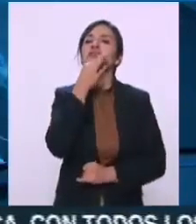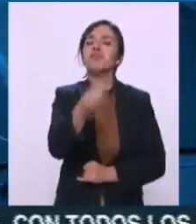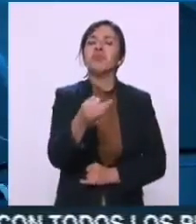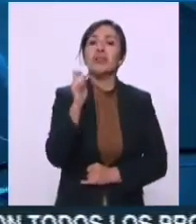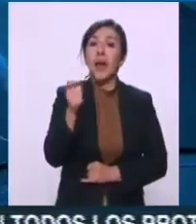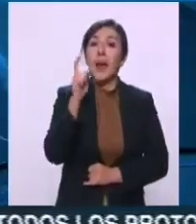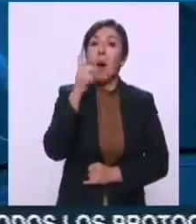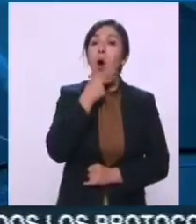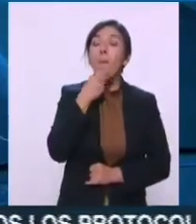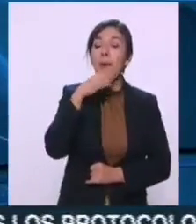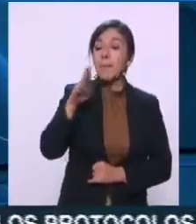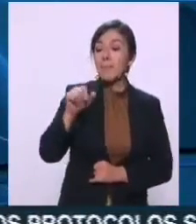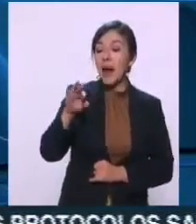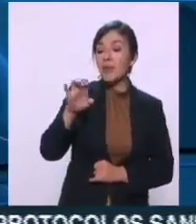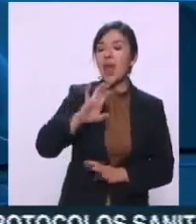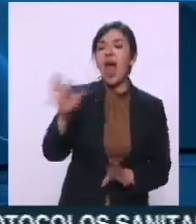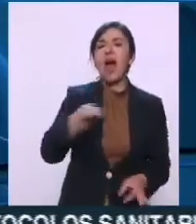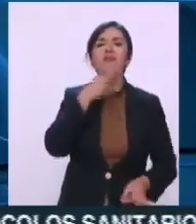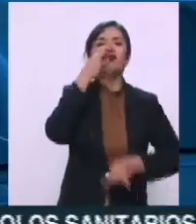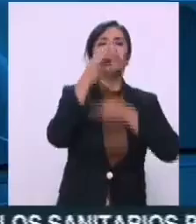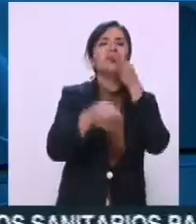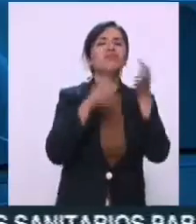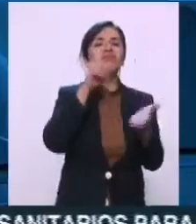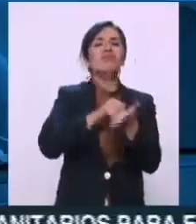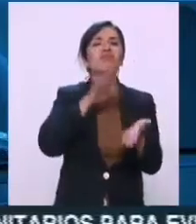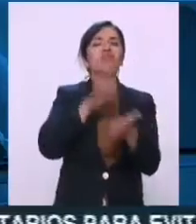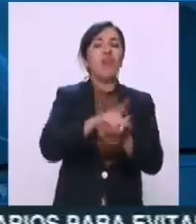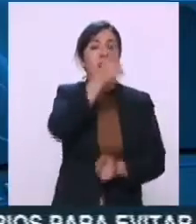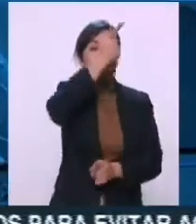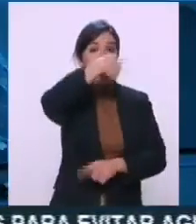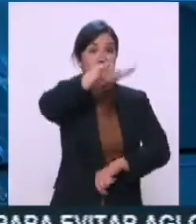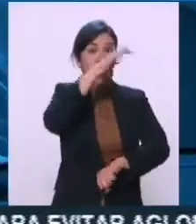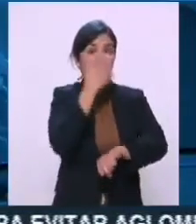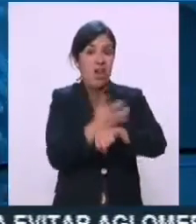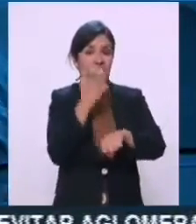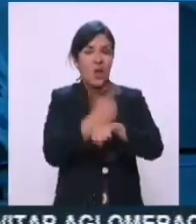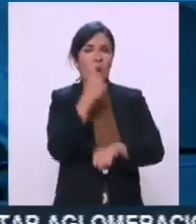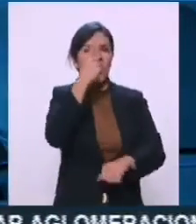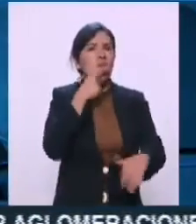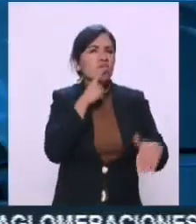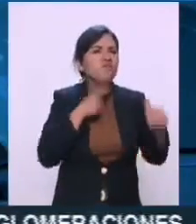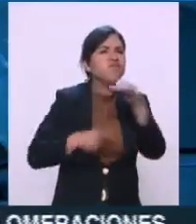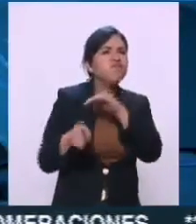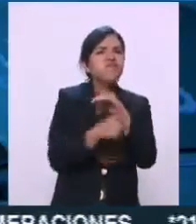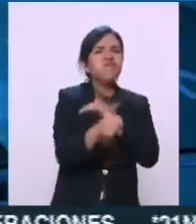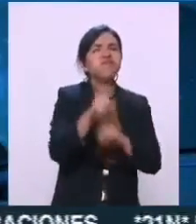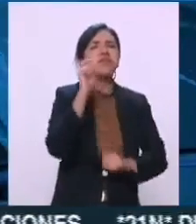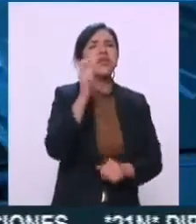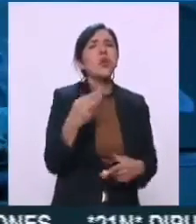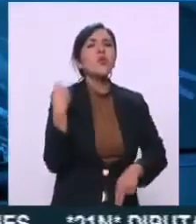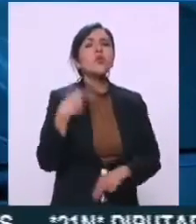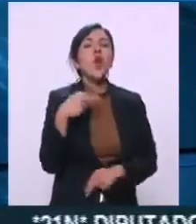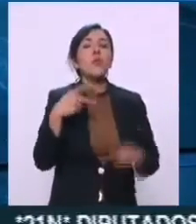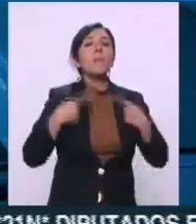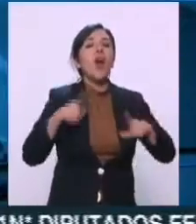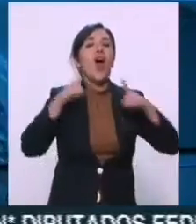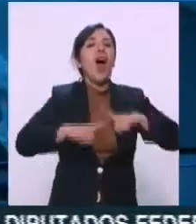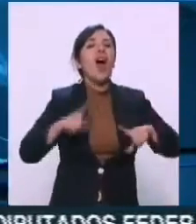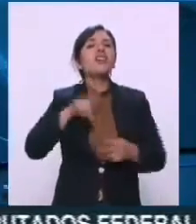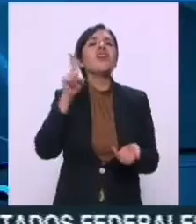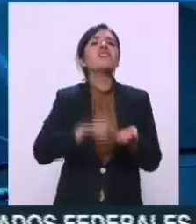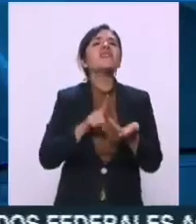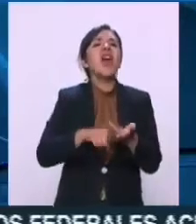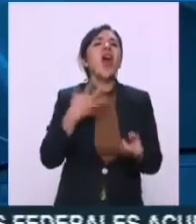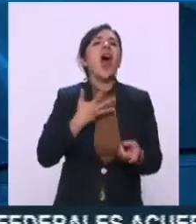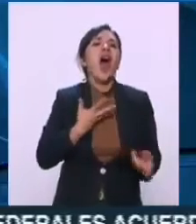la Barbie puso en antecedentes a las autoridades estadounidenses sobre una filtración sobre los nombres de sus agentes encubiertos